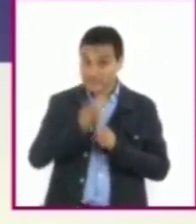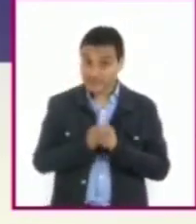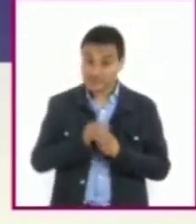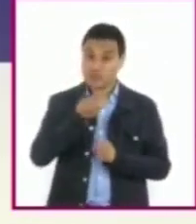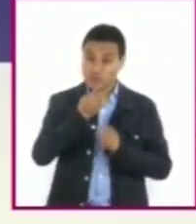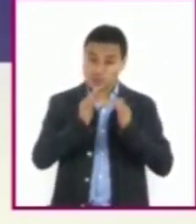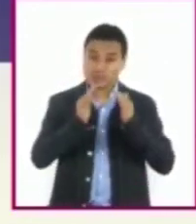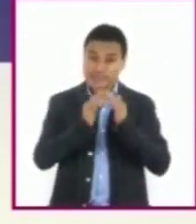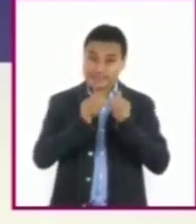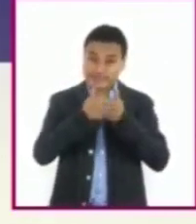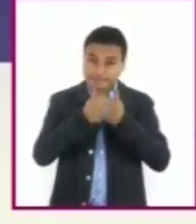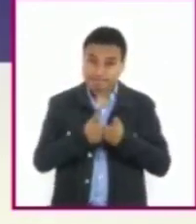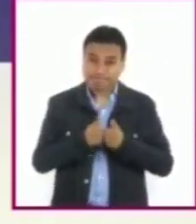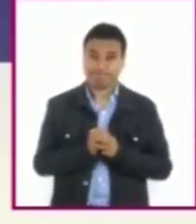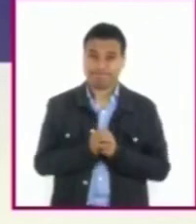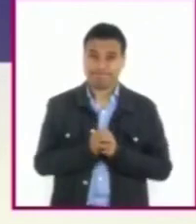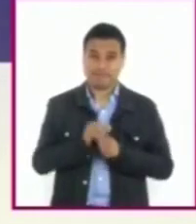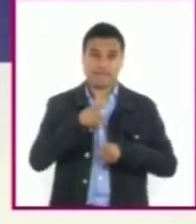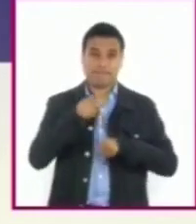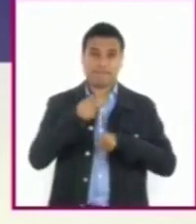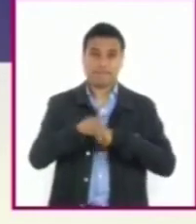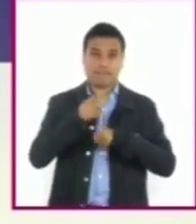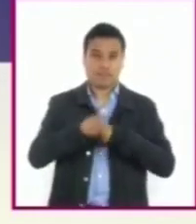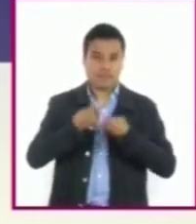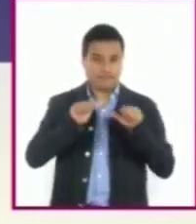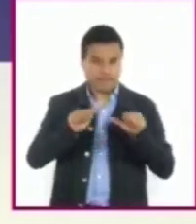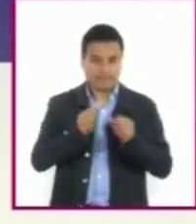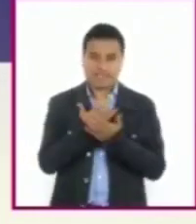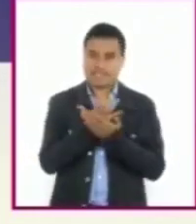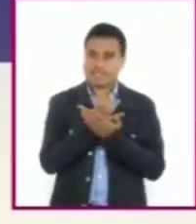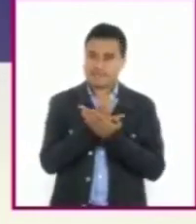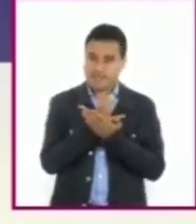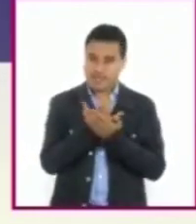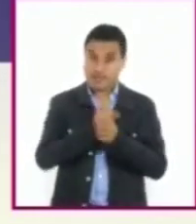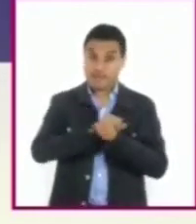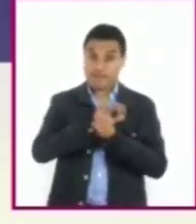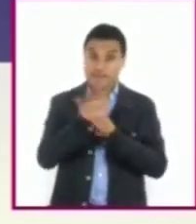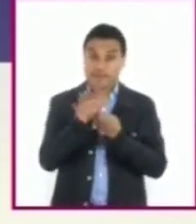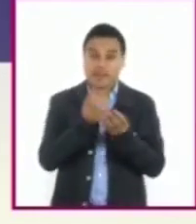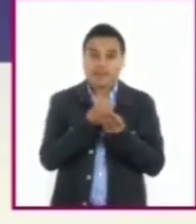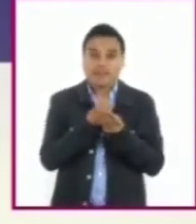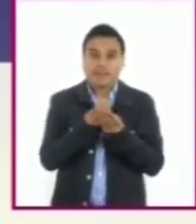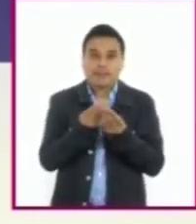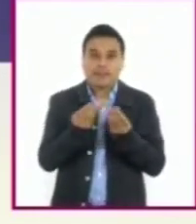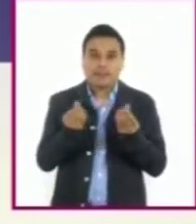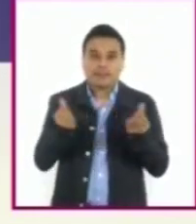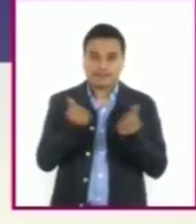en casa para evitar riesgos mientras culmina esta etapa de emergencia sanitaria.